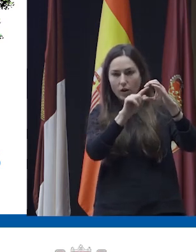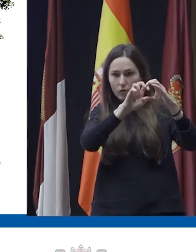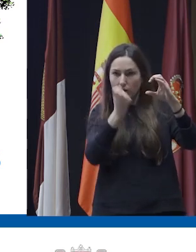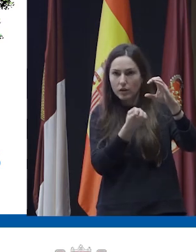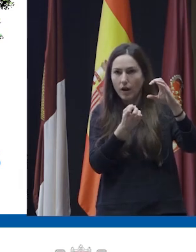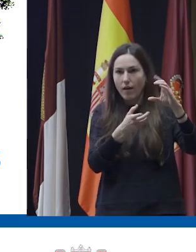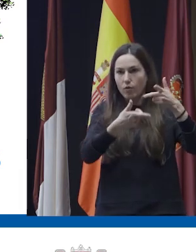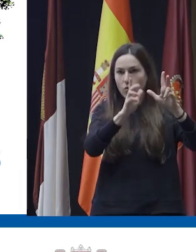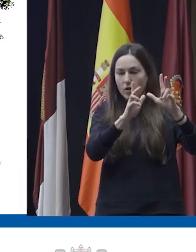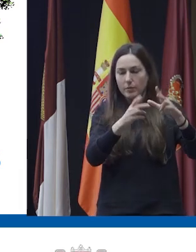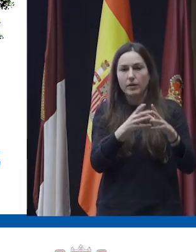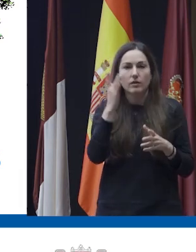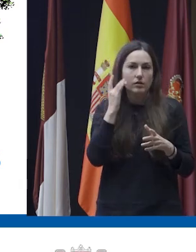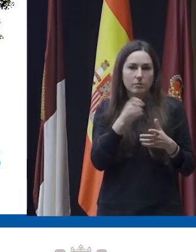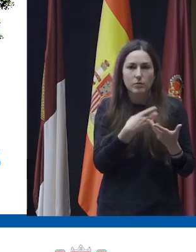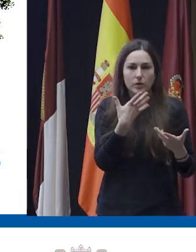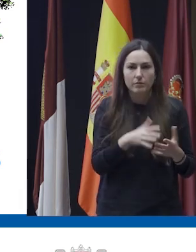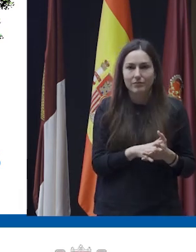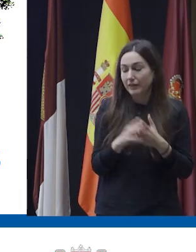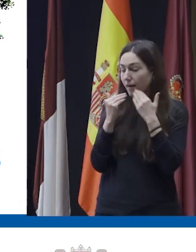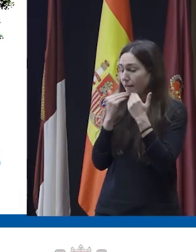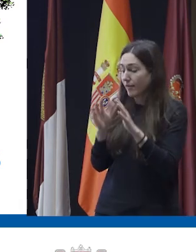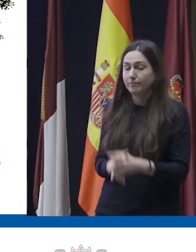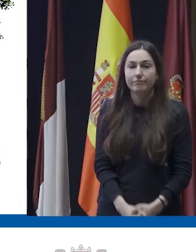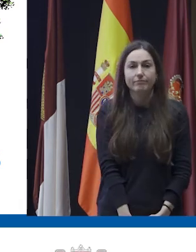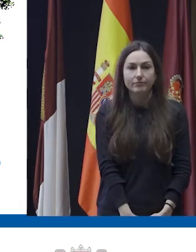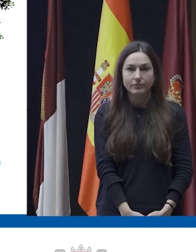queda libre. Muy bien, muchas gracias. Nada.